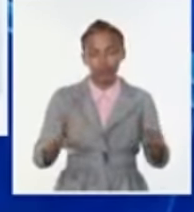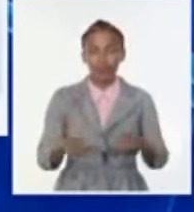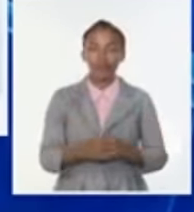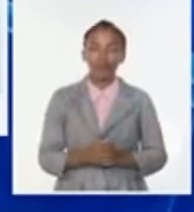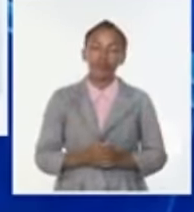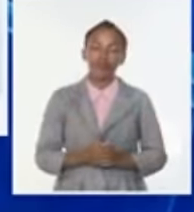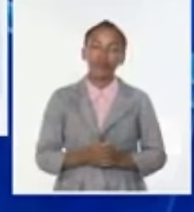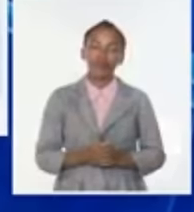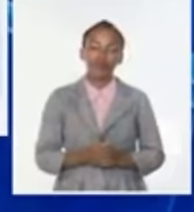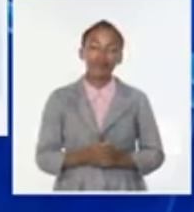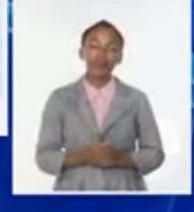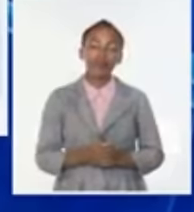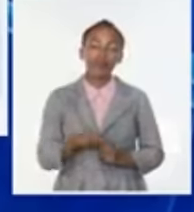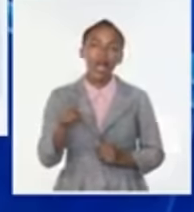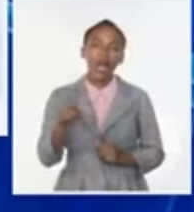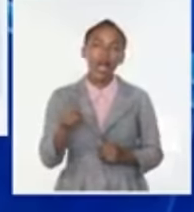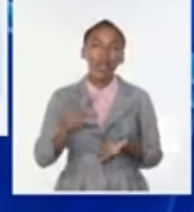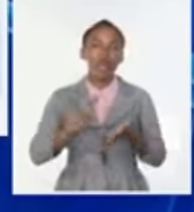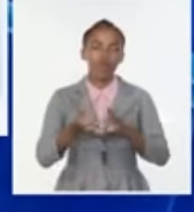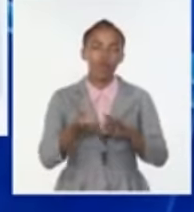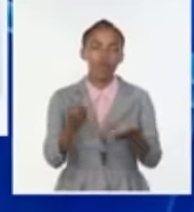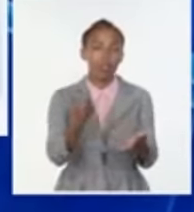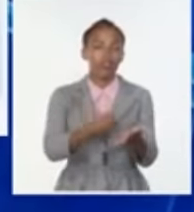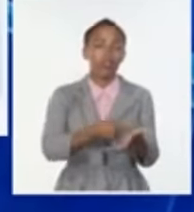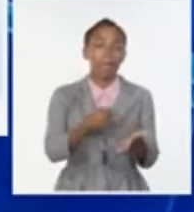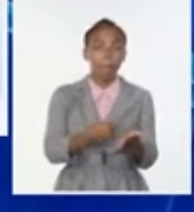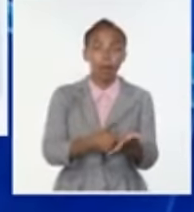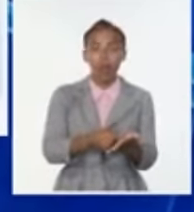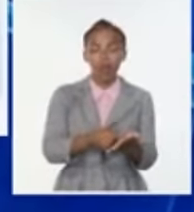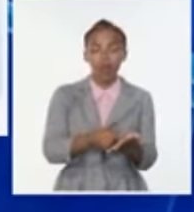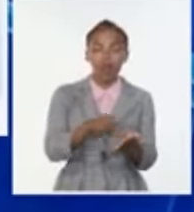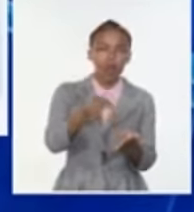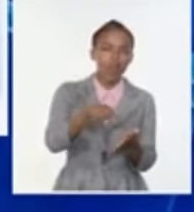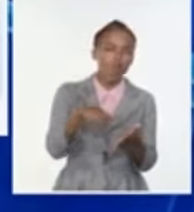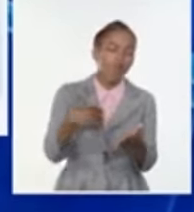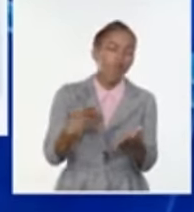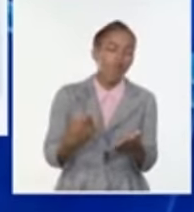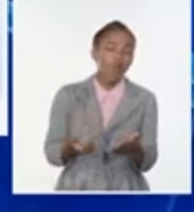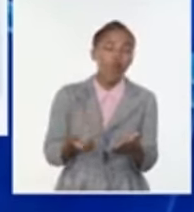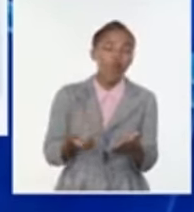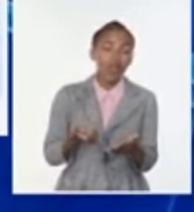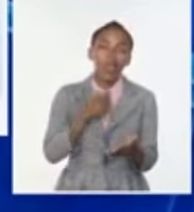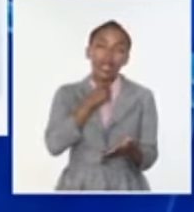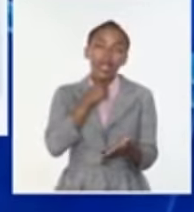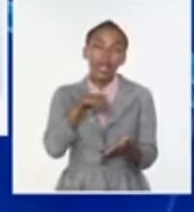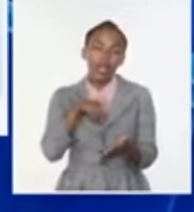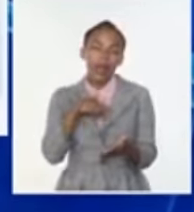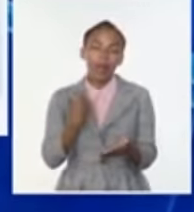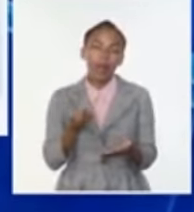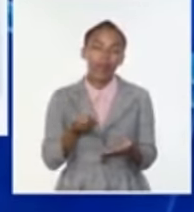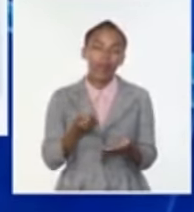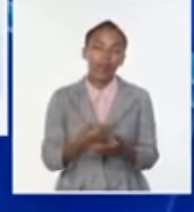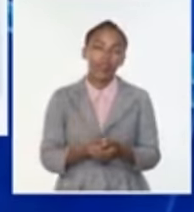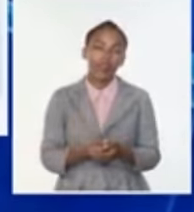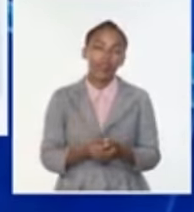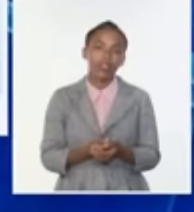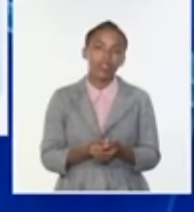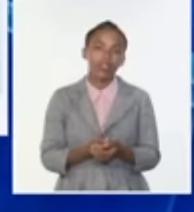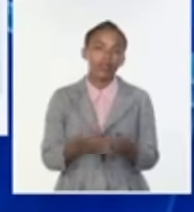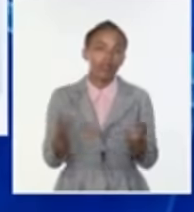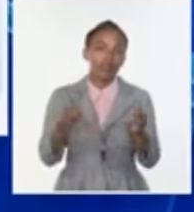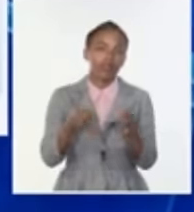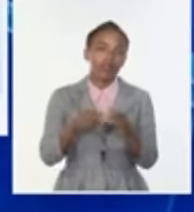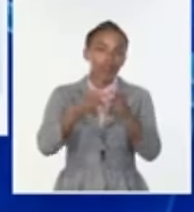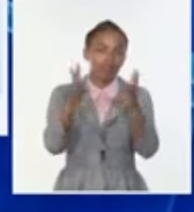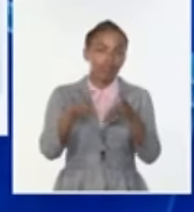Se emplean formas de pago también en estos casos, mediante plataformas y pasarelas no conectadas con los sistemas